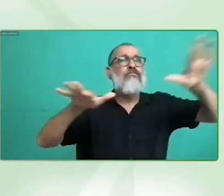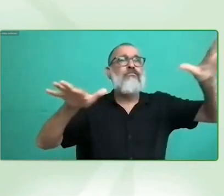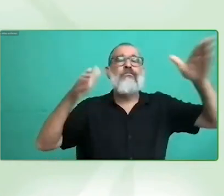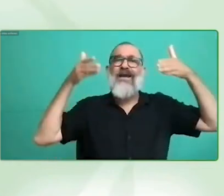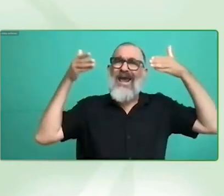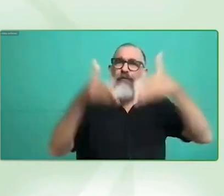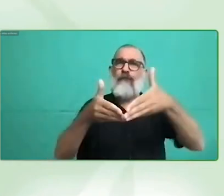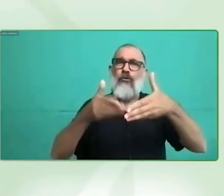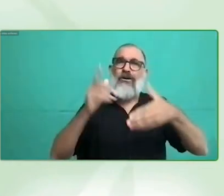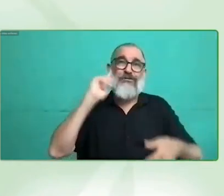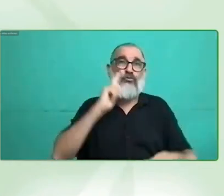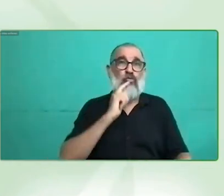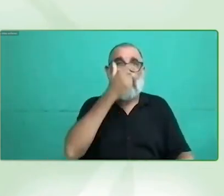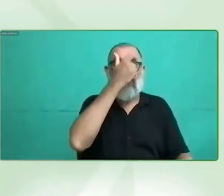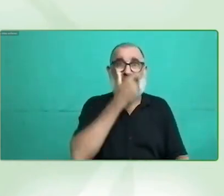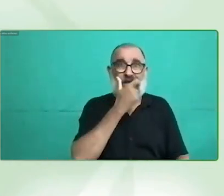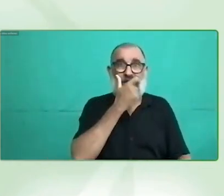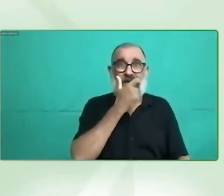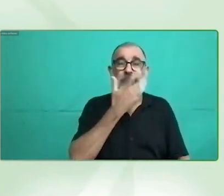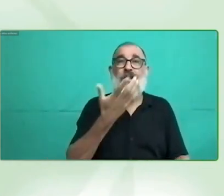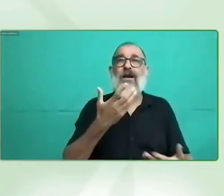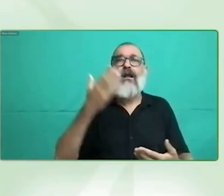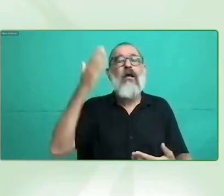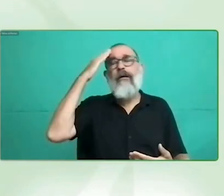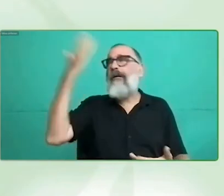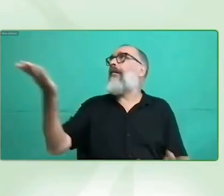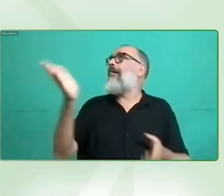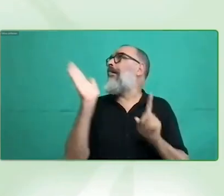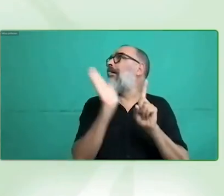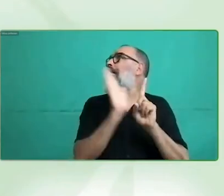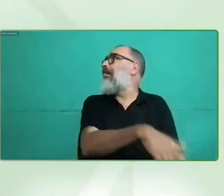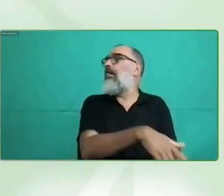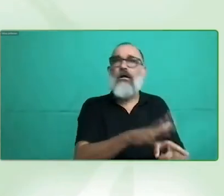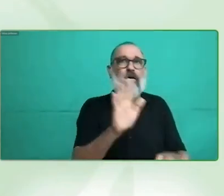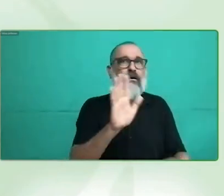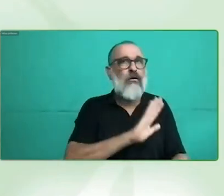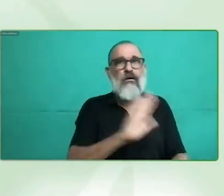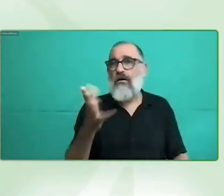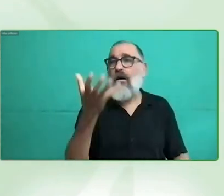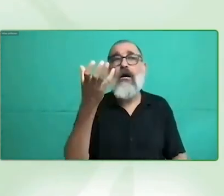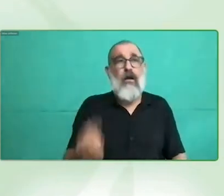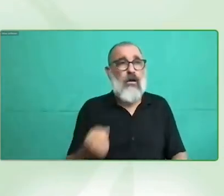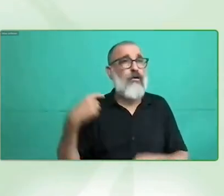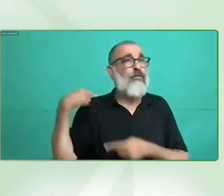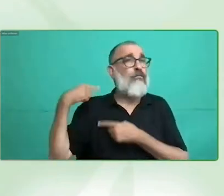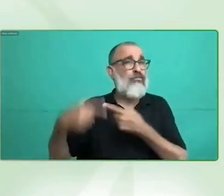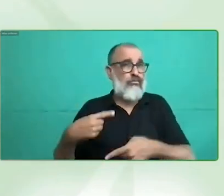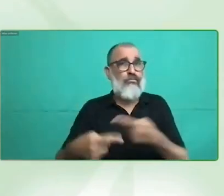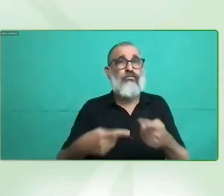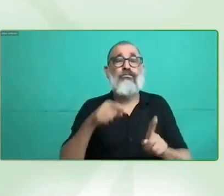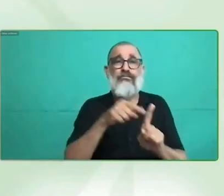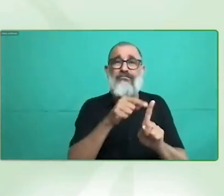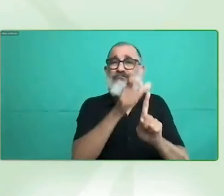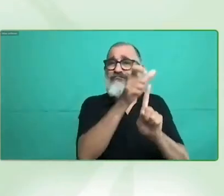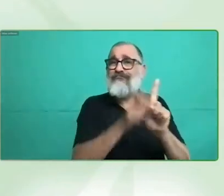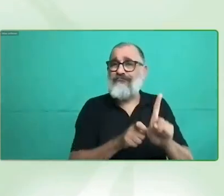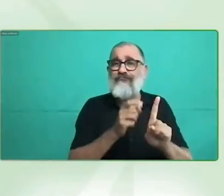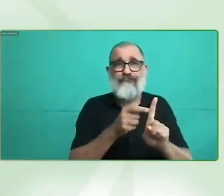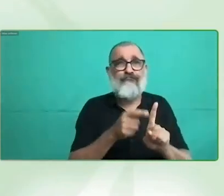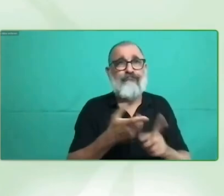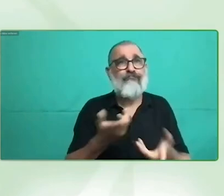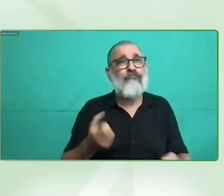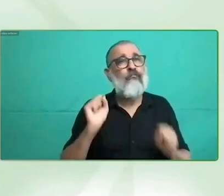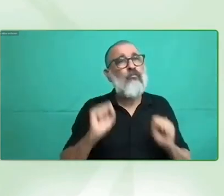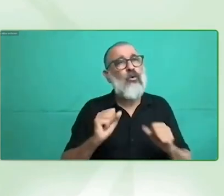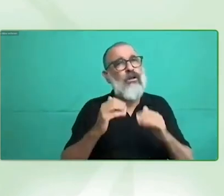trabajo con personas con sordoceguera. En este proceso pues esperamos seguir estableciendo alianzas, canalizando